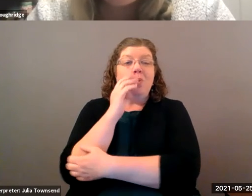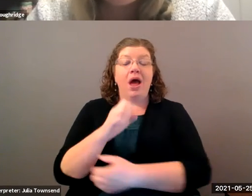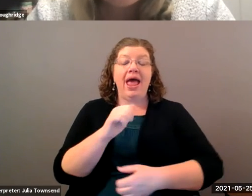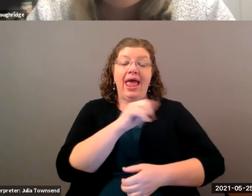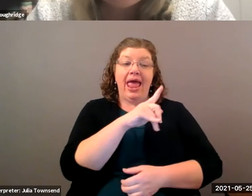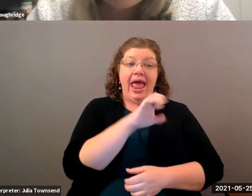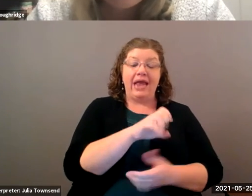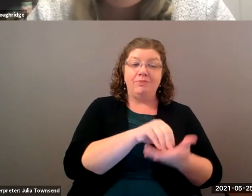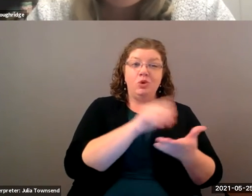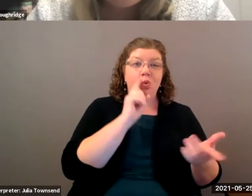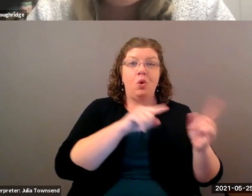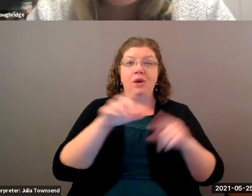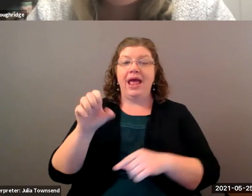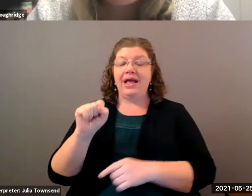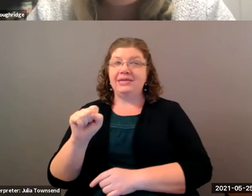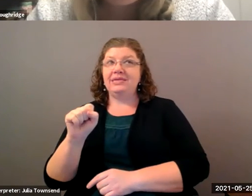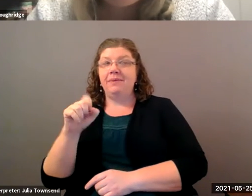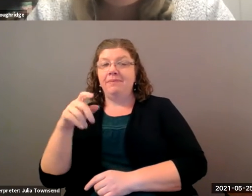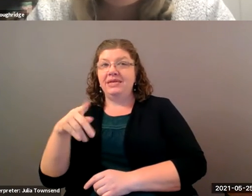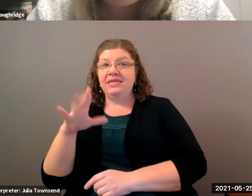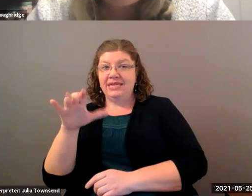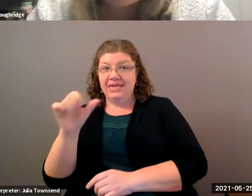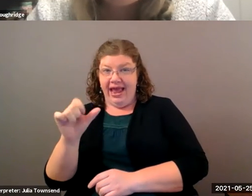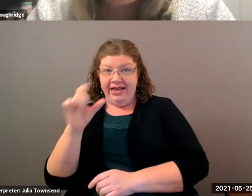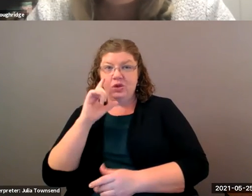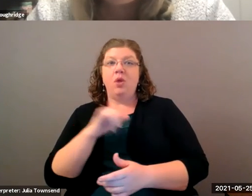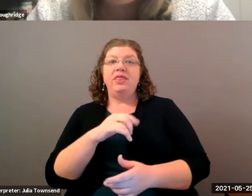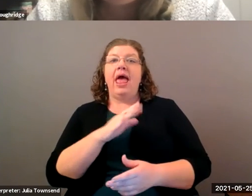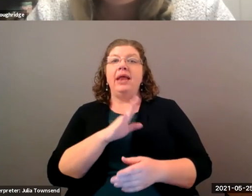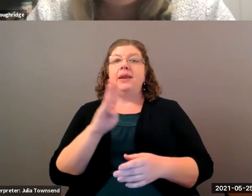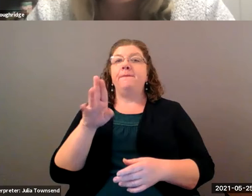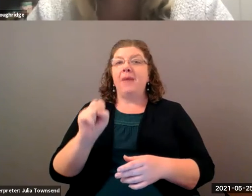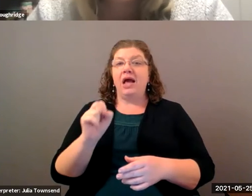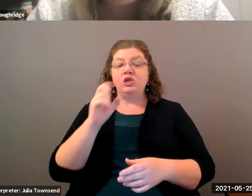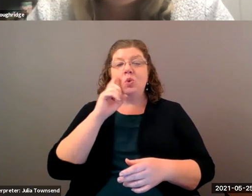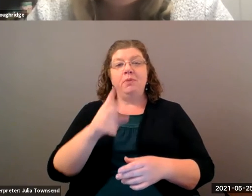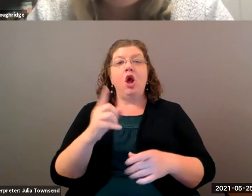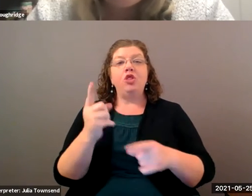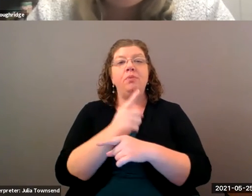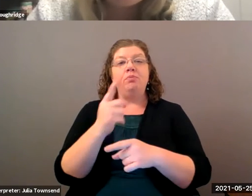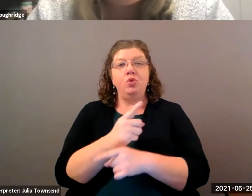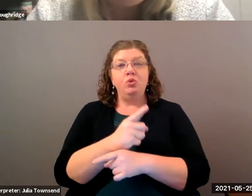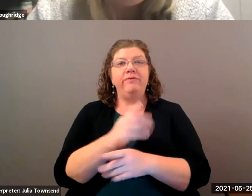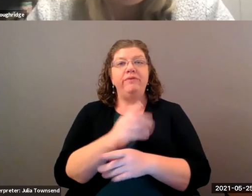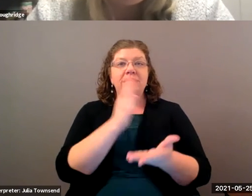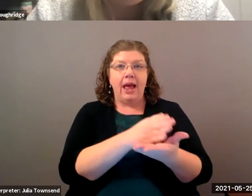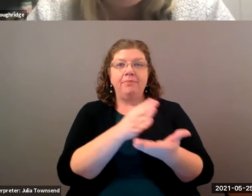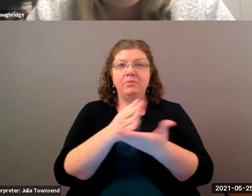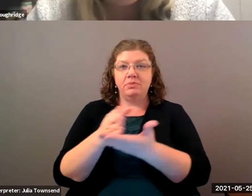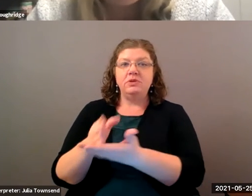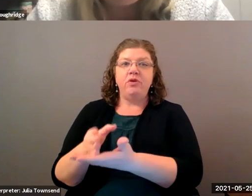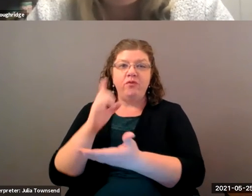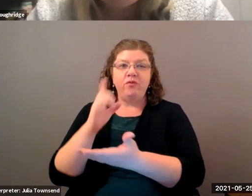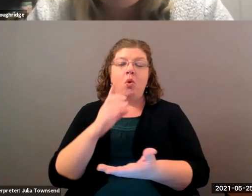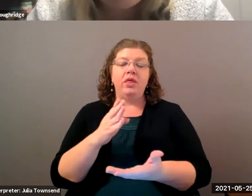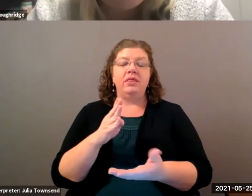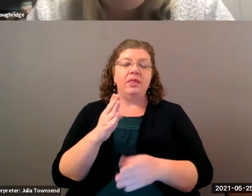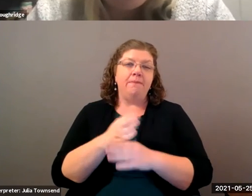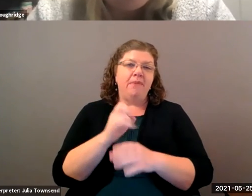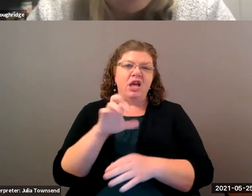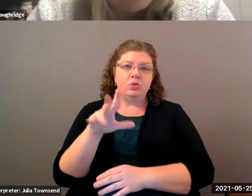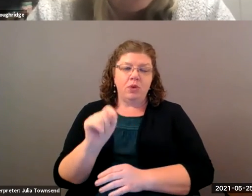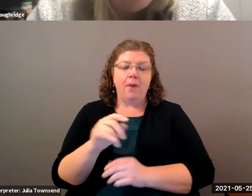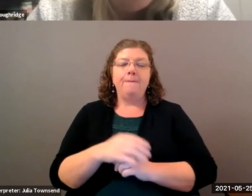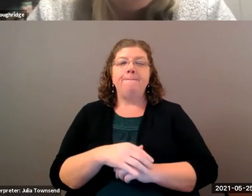Adams van a ir a SPCA, y entonces SPCA va a ser un sitio principal. Vamos a tener